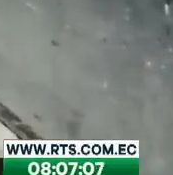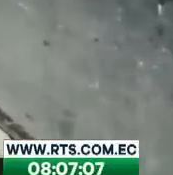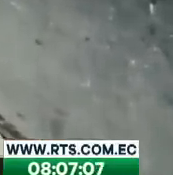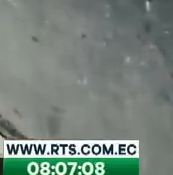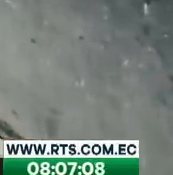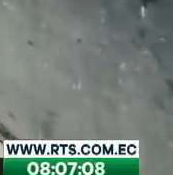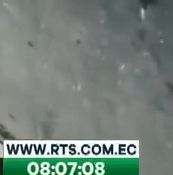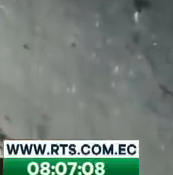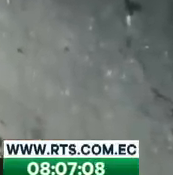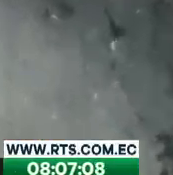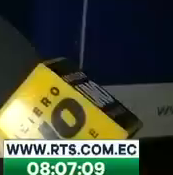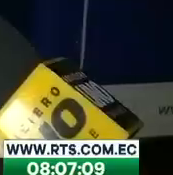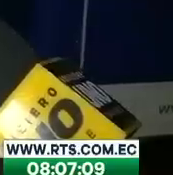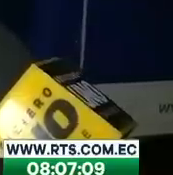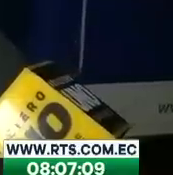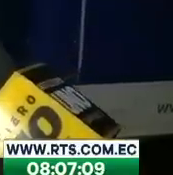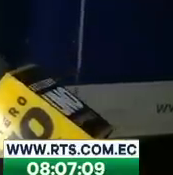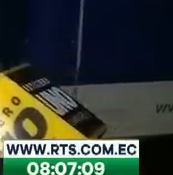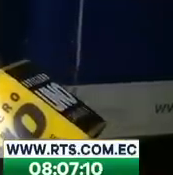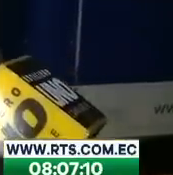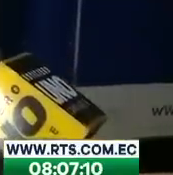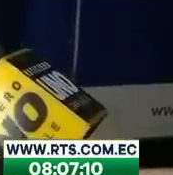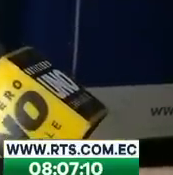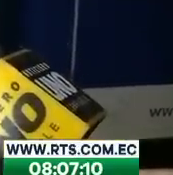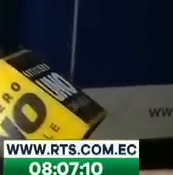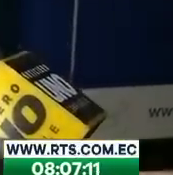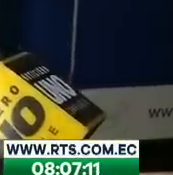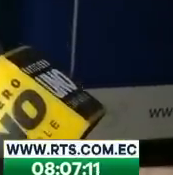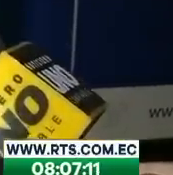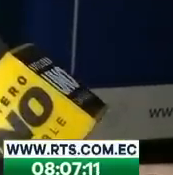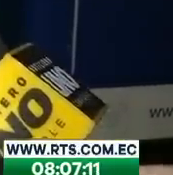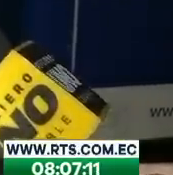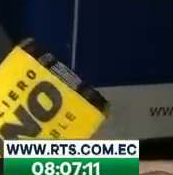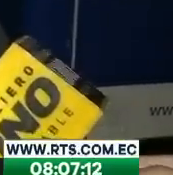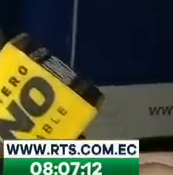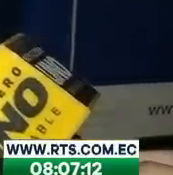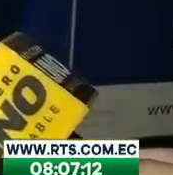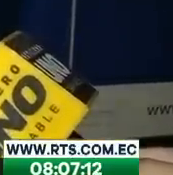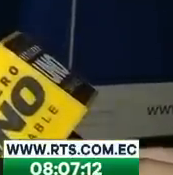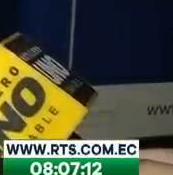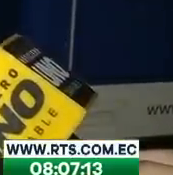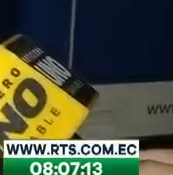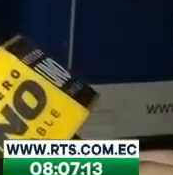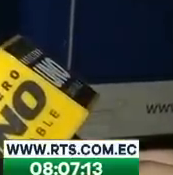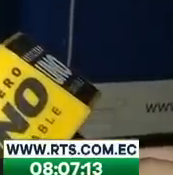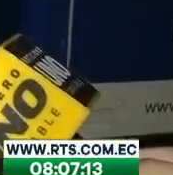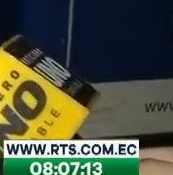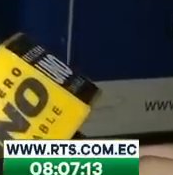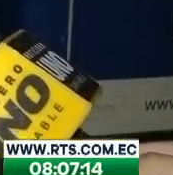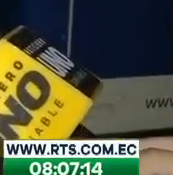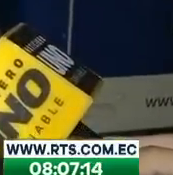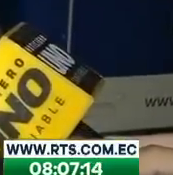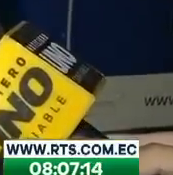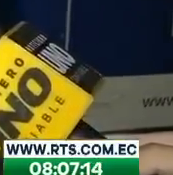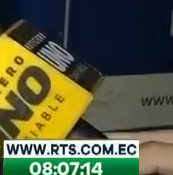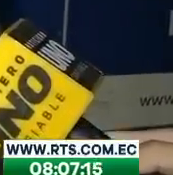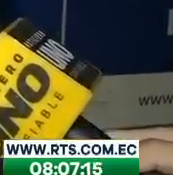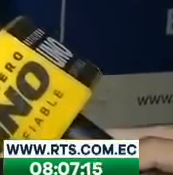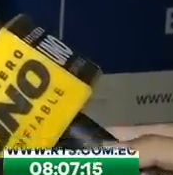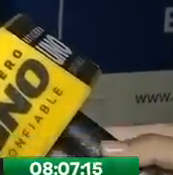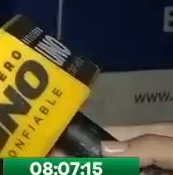500 metros. Trató de abandonar el lugar del accidente, tanto conductor como vehículo, pero como el